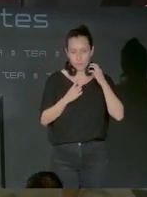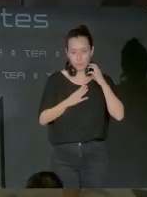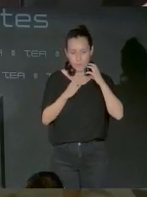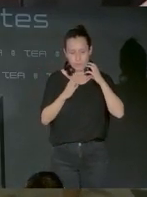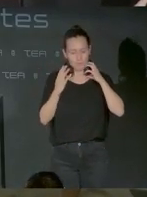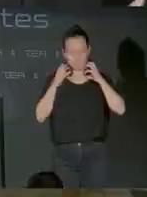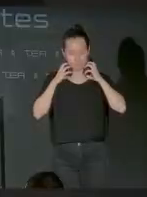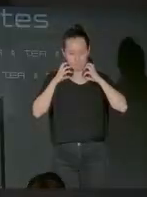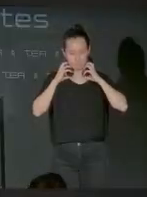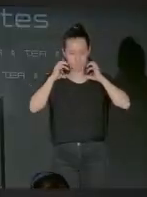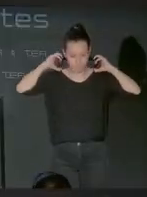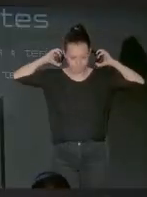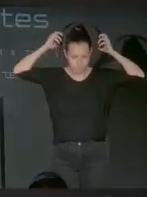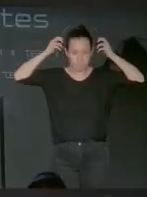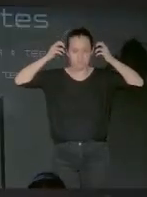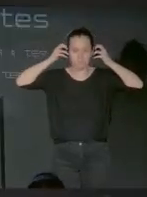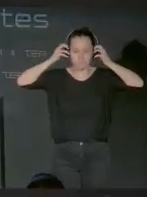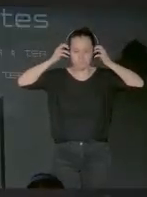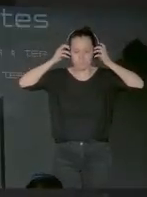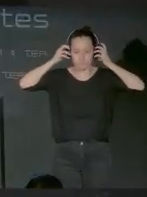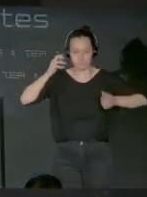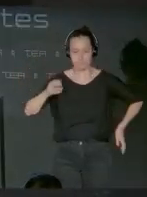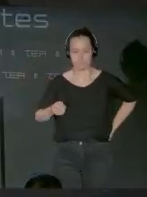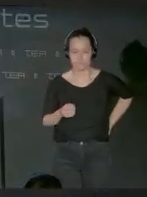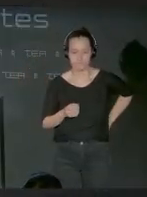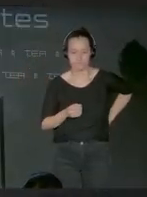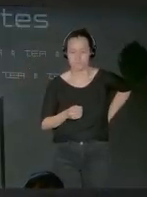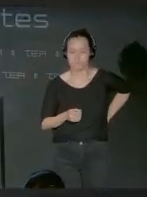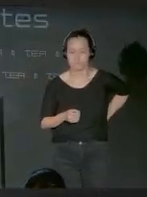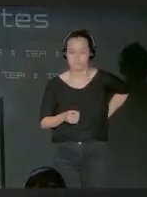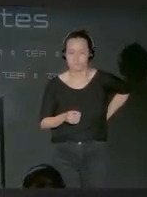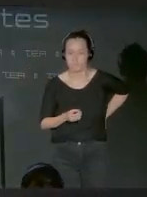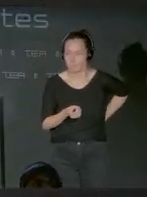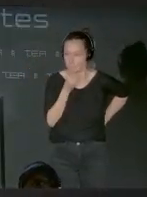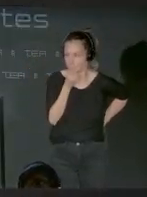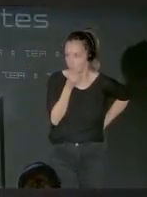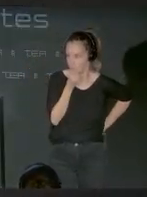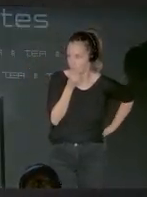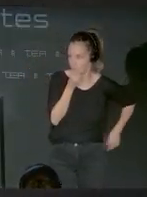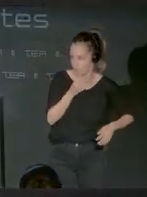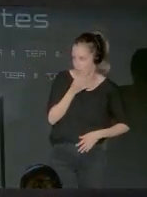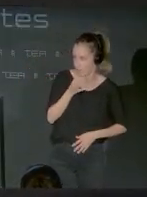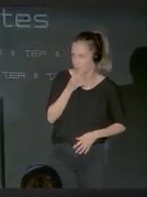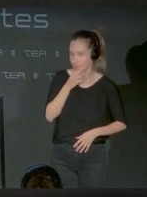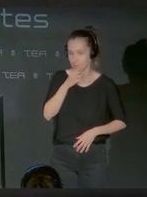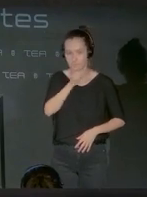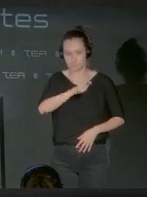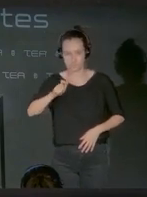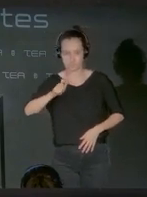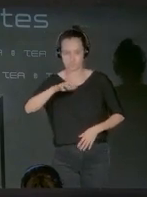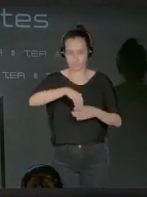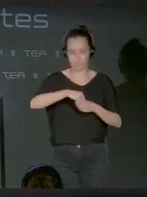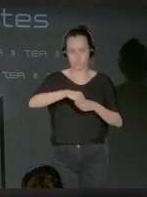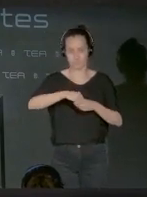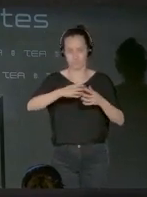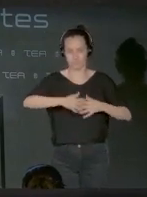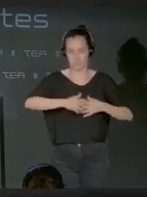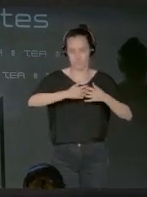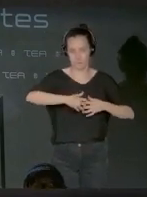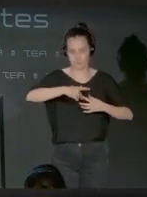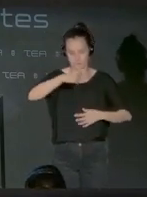Muy buenas tardes directora general de industrias culturales propiedad intelectual y cooperación del Ministerio de cultura subdirectora general